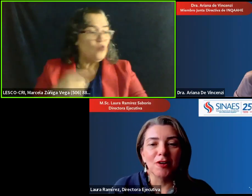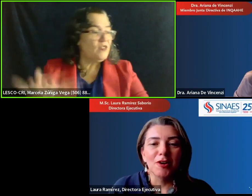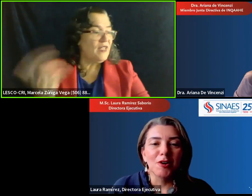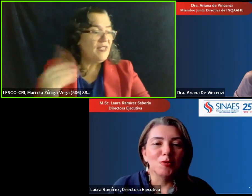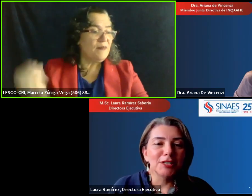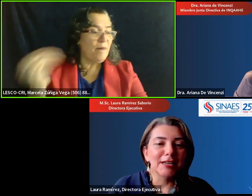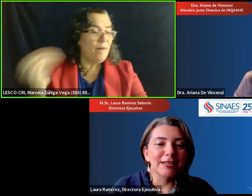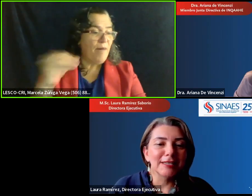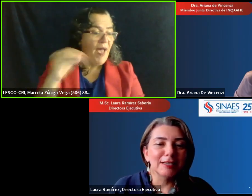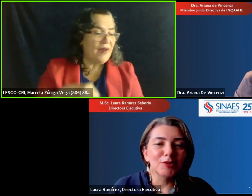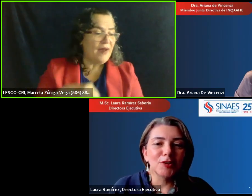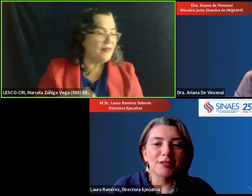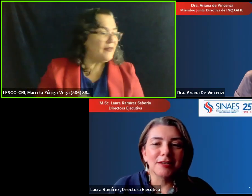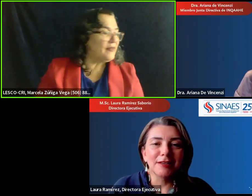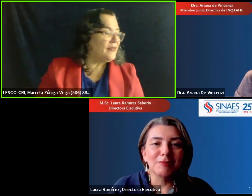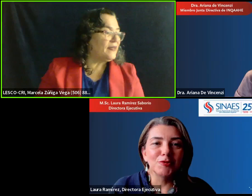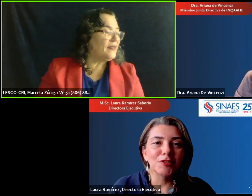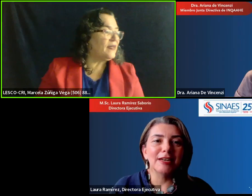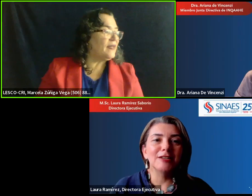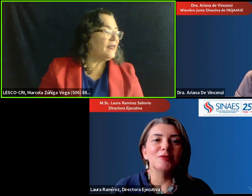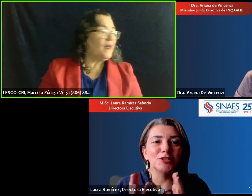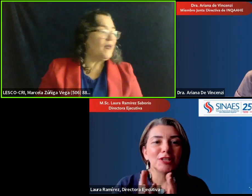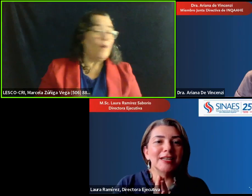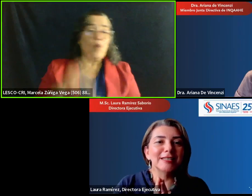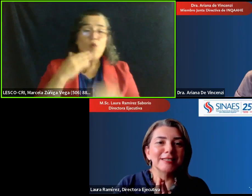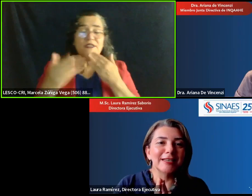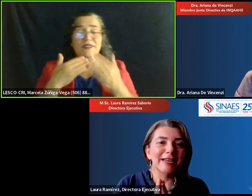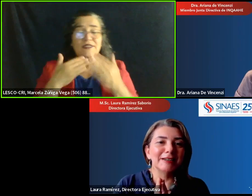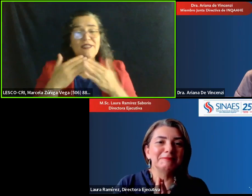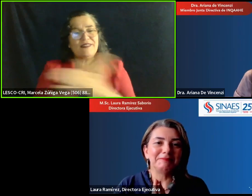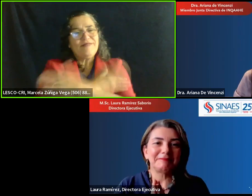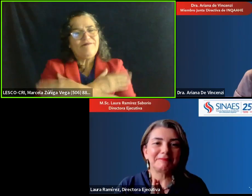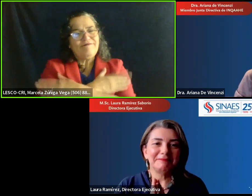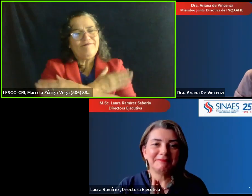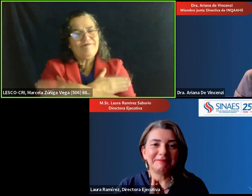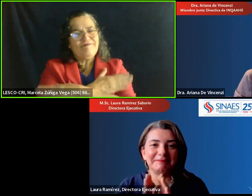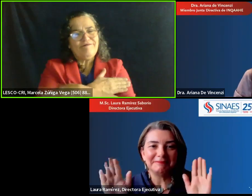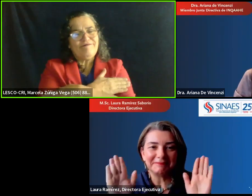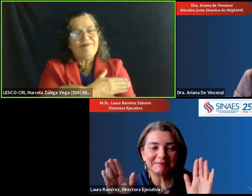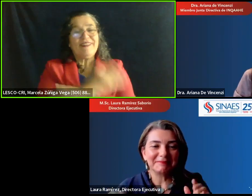que bueno, muchas gracias a todos y muchos cariños. Muchas gracias, Ariana.